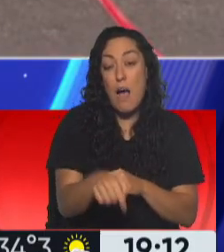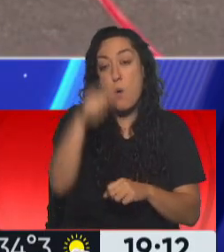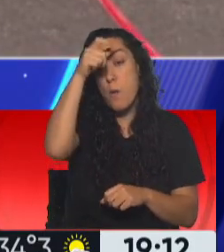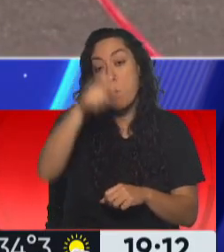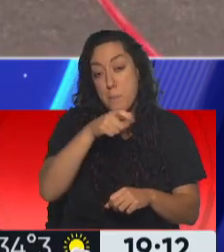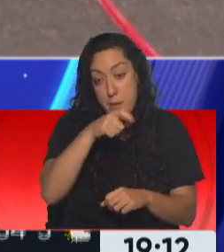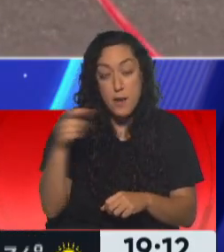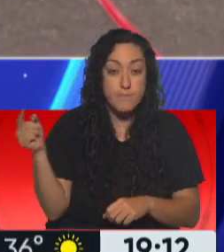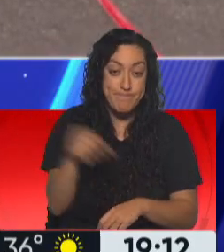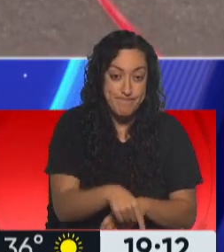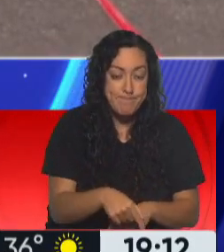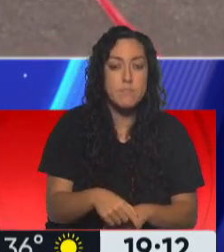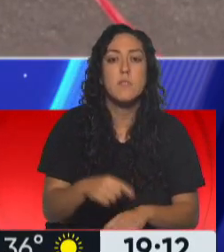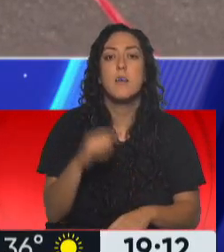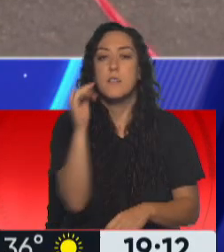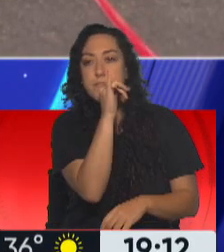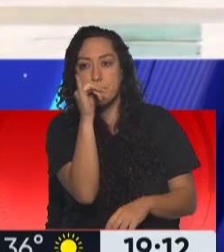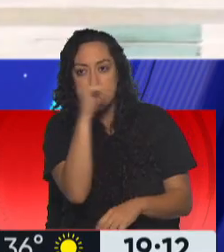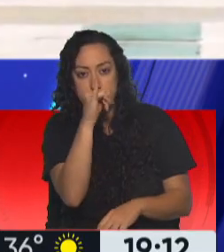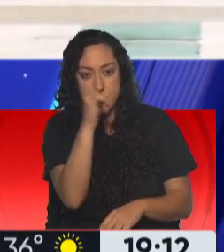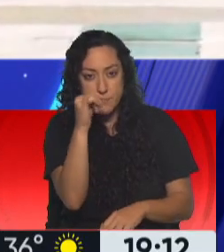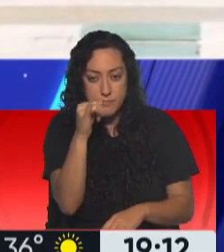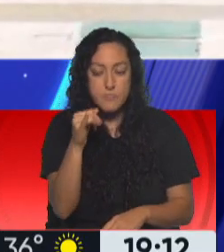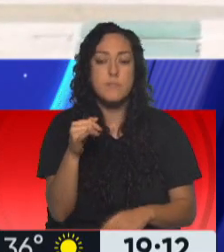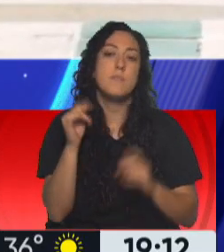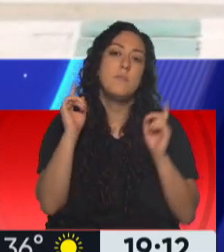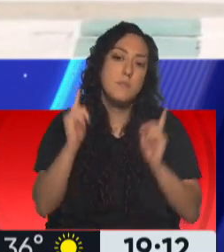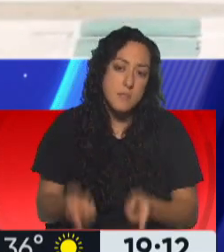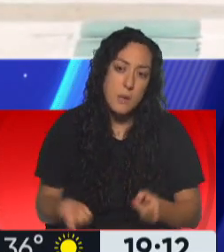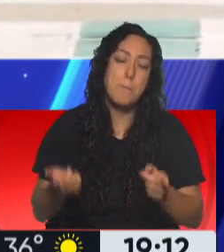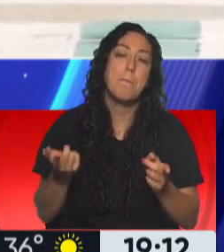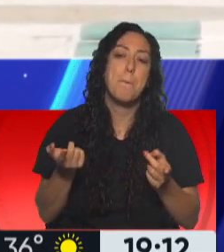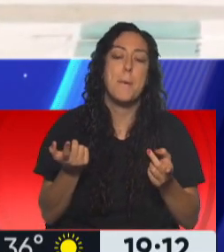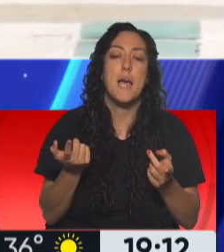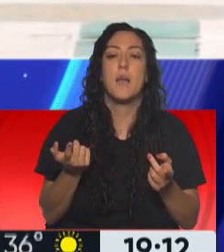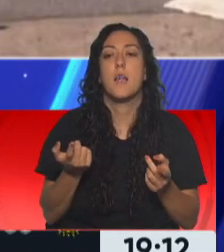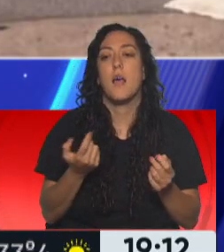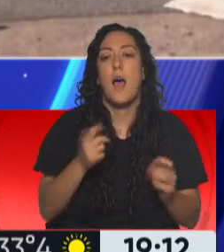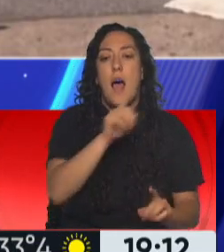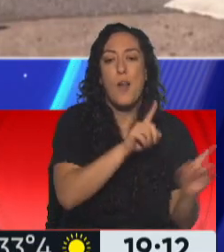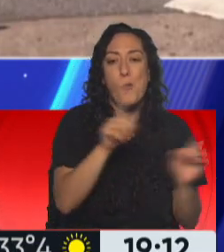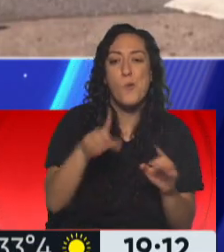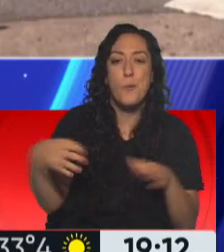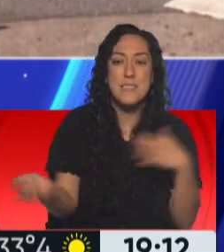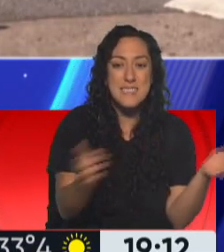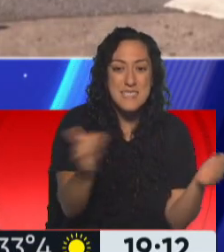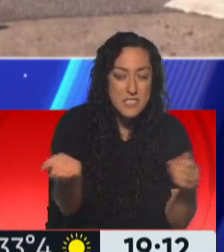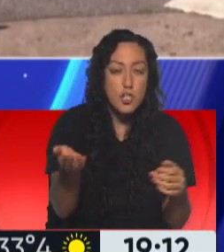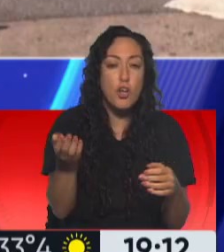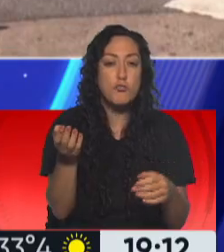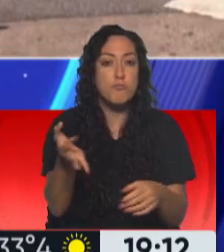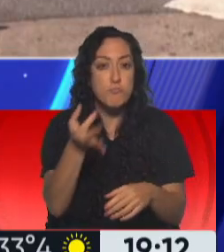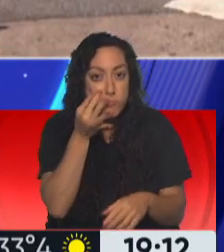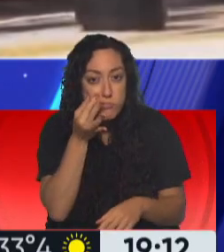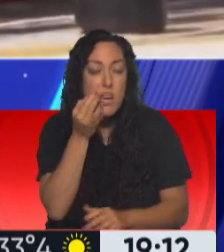bomberos. Nosotros registramos esas imágenes, pero también hablamos con algunos de los vecinos que presenciaron